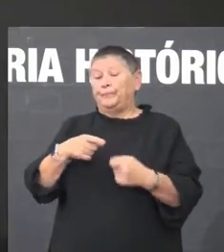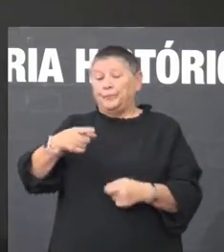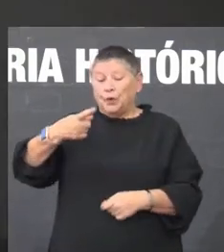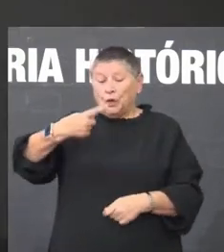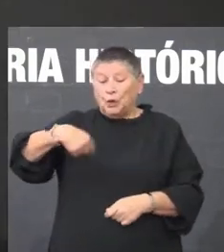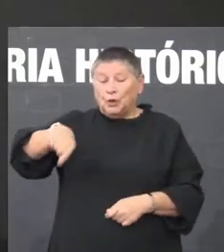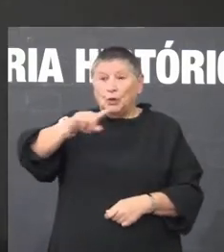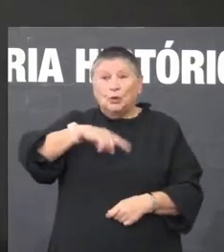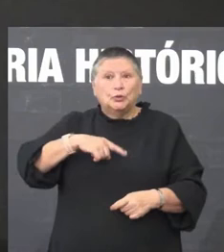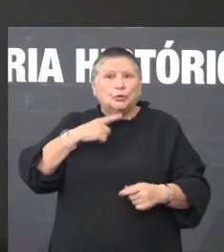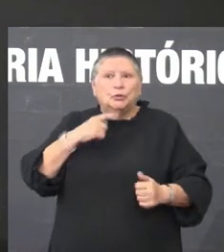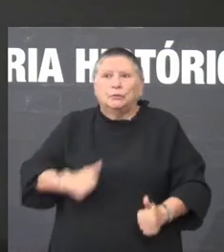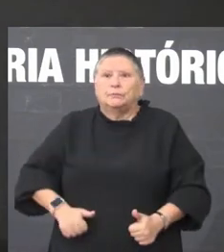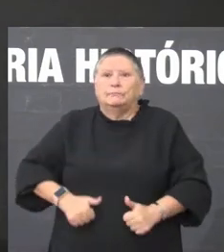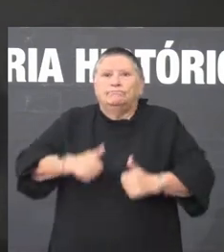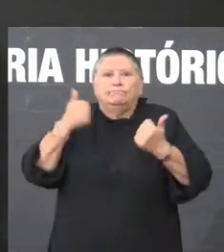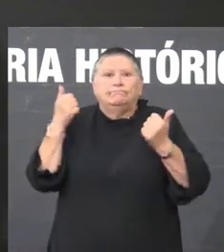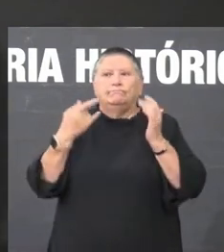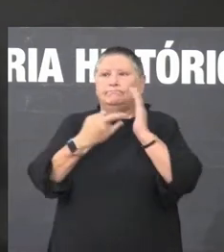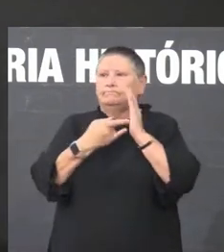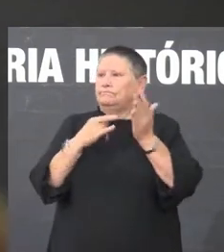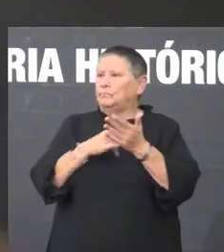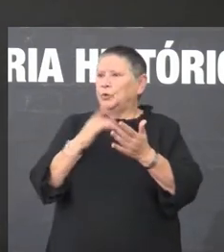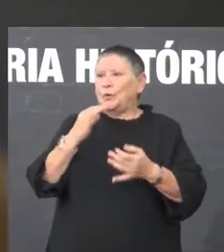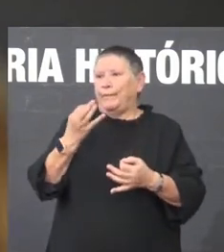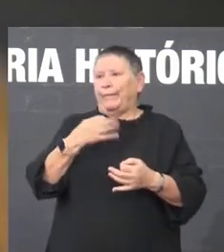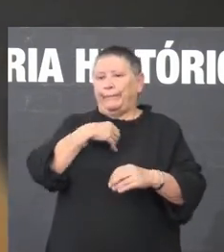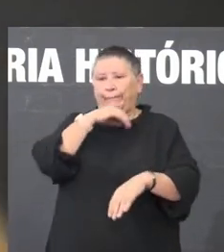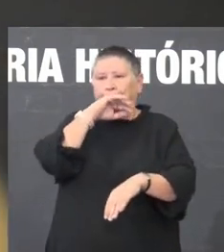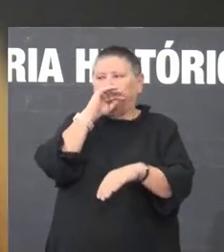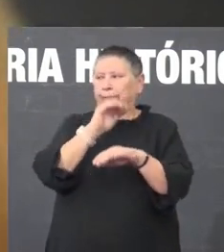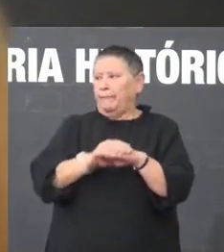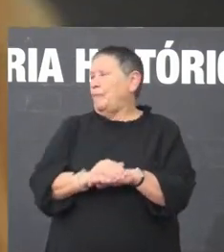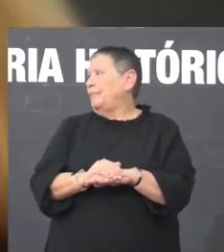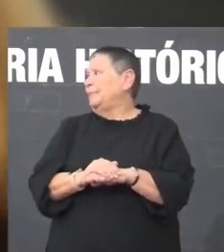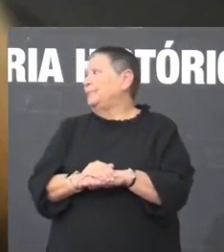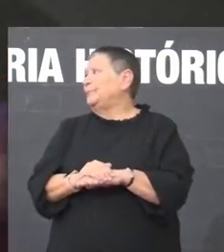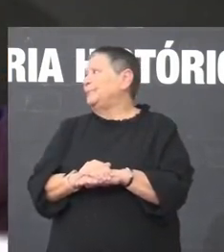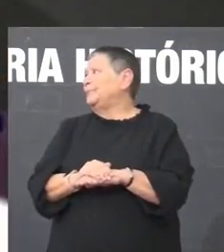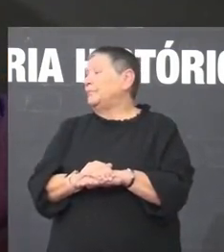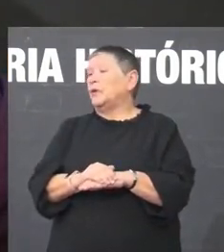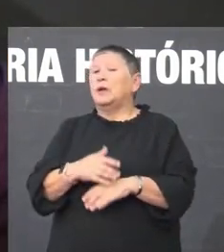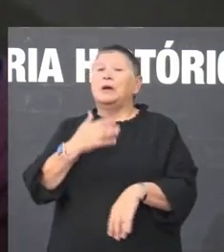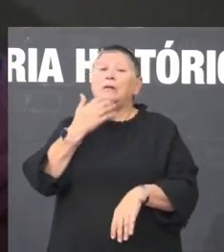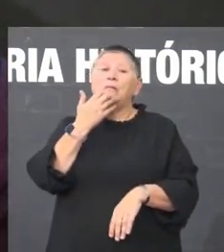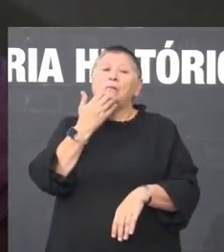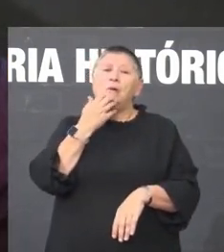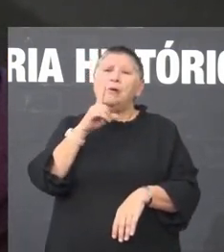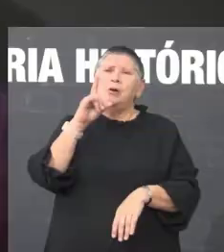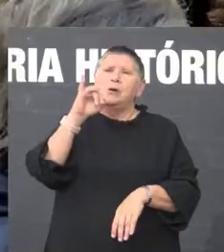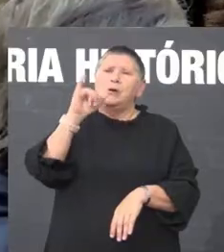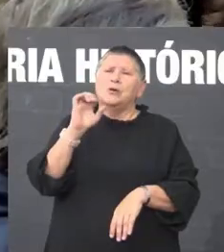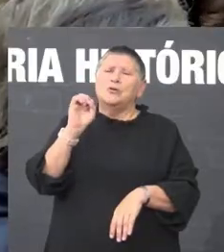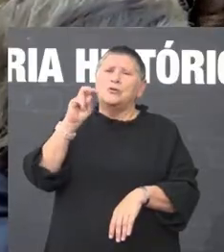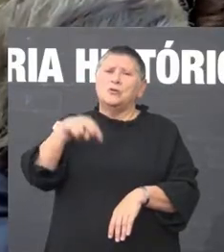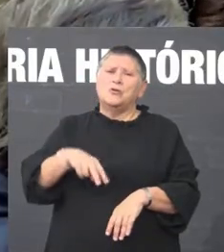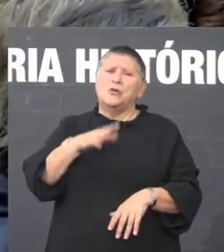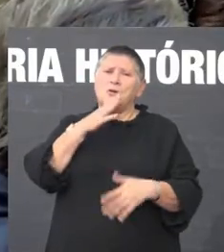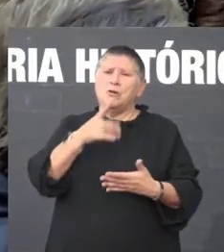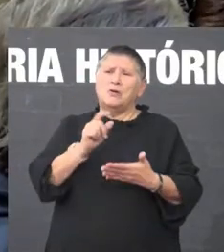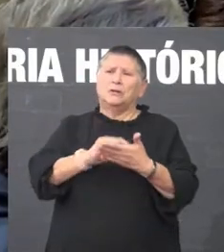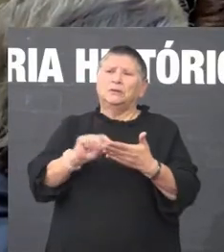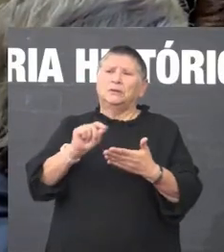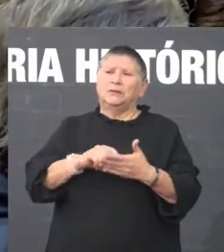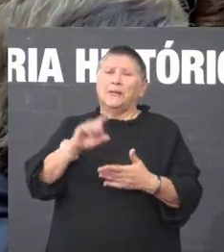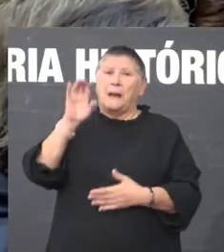queda muchas veces más remedio que cumplirla, ¿no? Otro ejemplo, John Carlin, el que ahora escribe en el País,